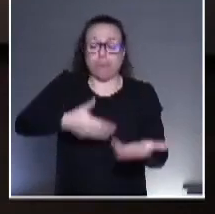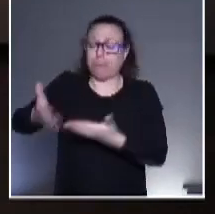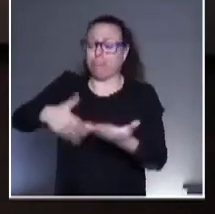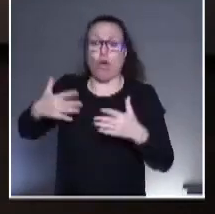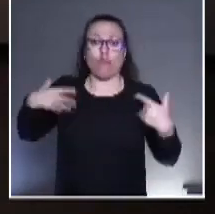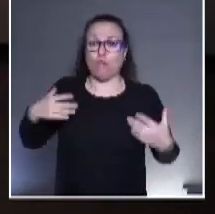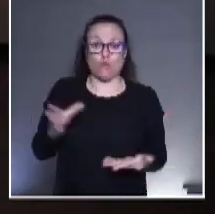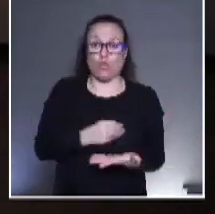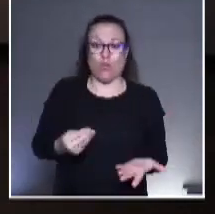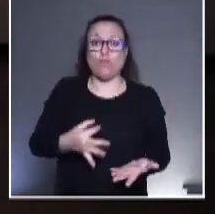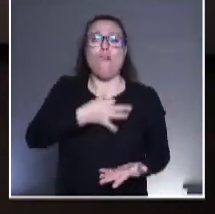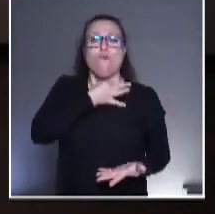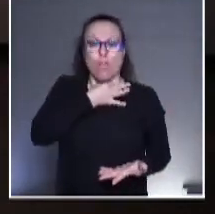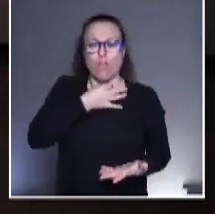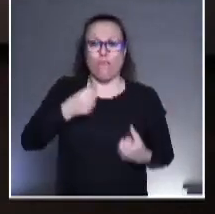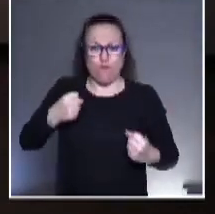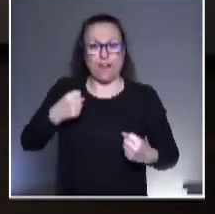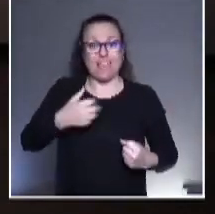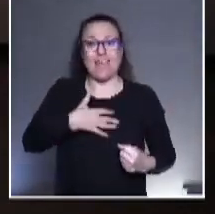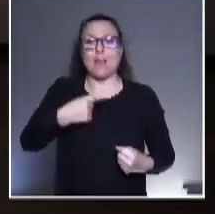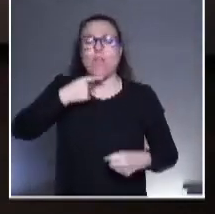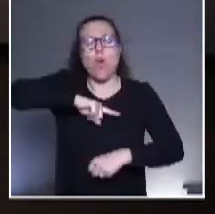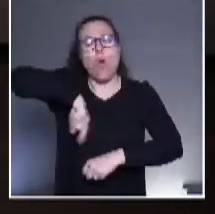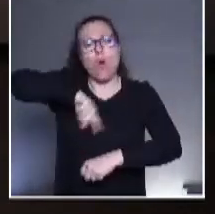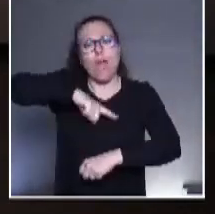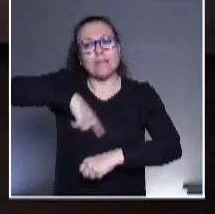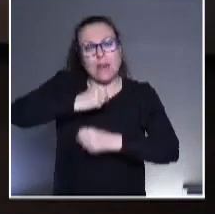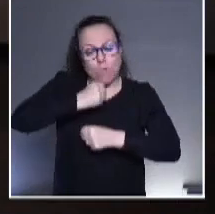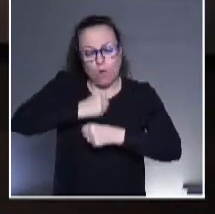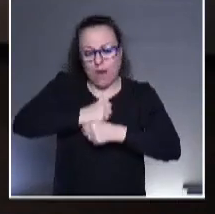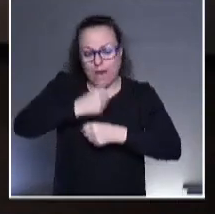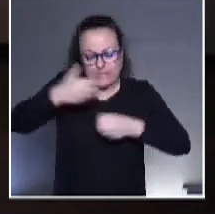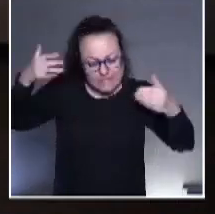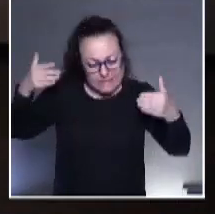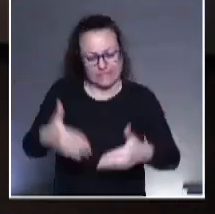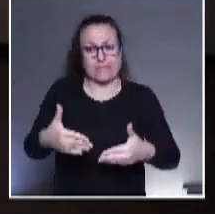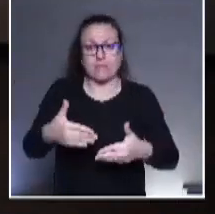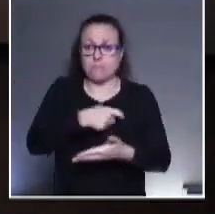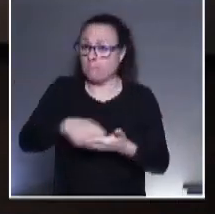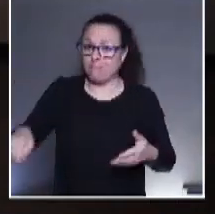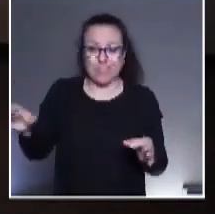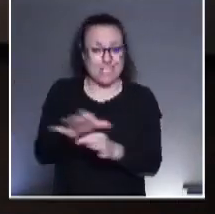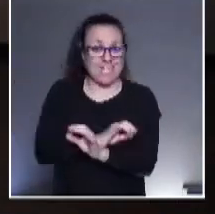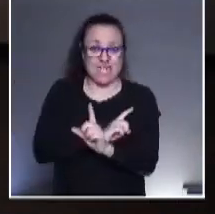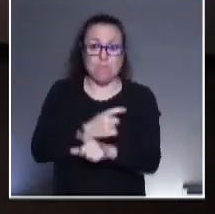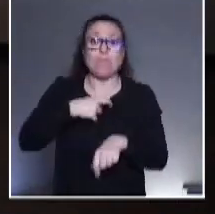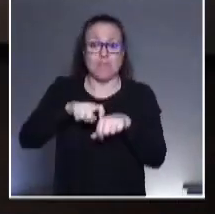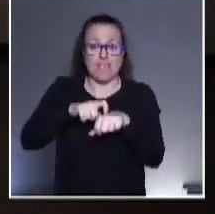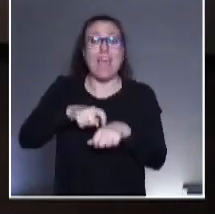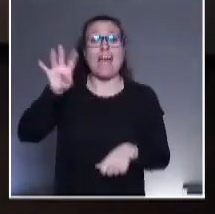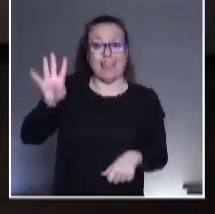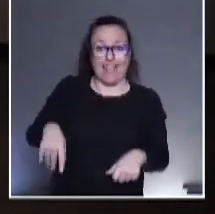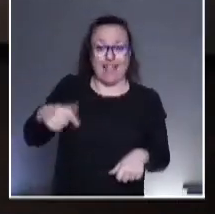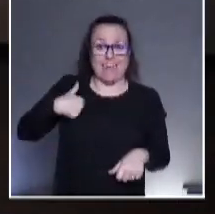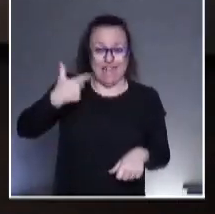quiero decirlo en voz muy alta, que han dedicado muchas horas de su trabajo no remuneradas, soy catalana también y esto